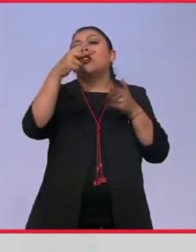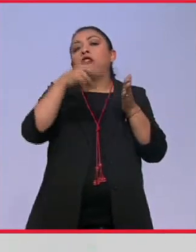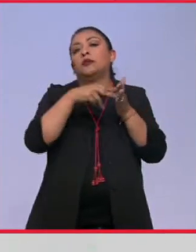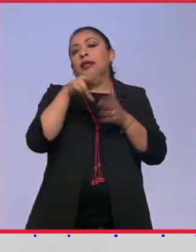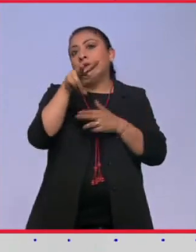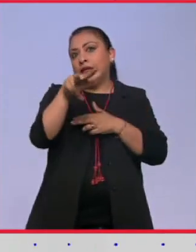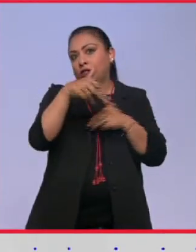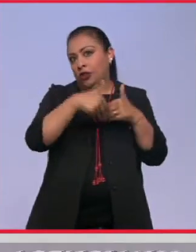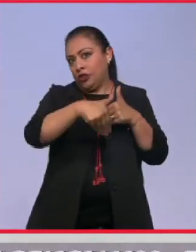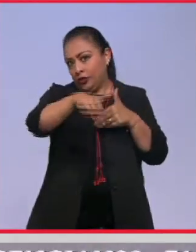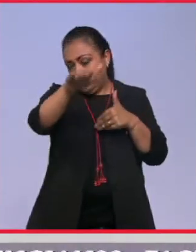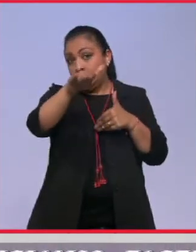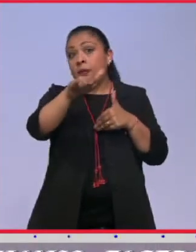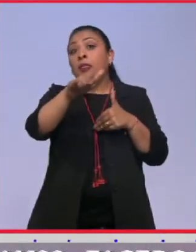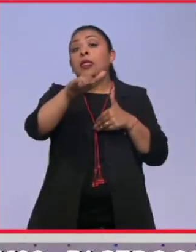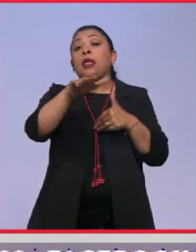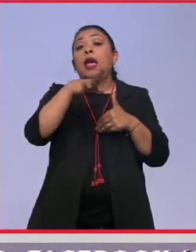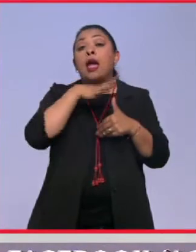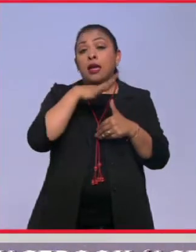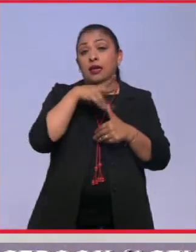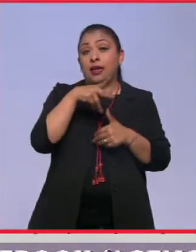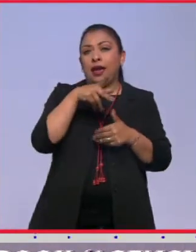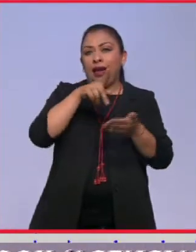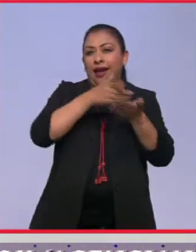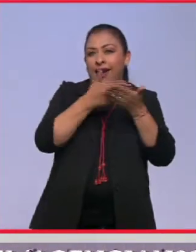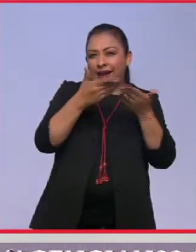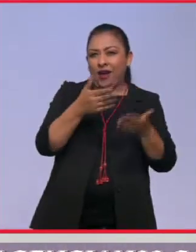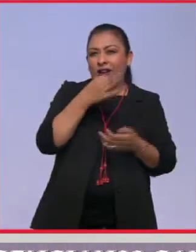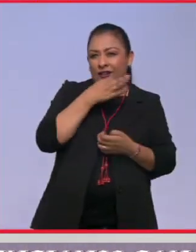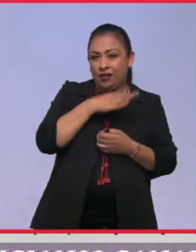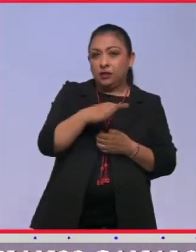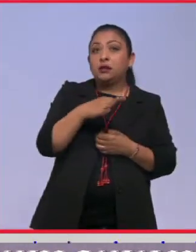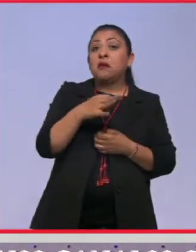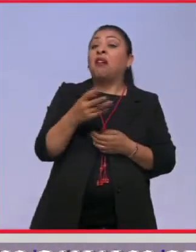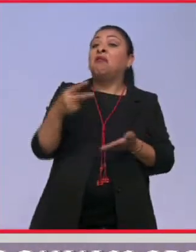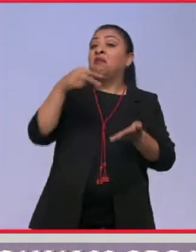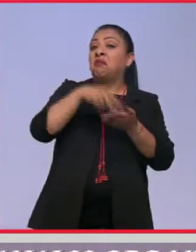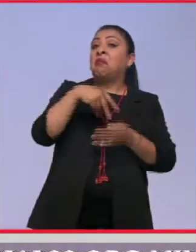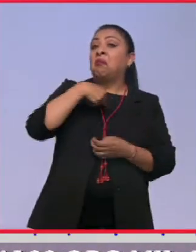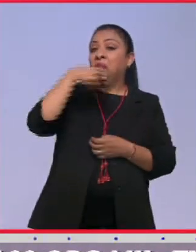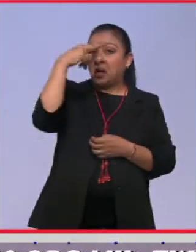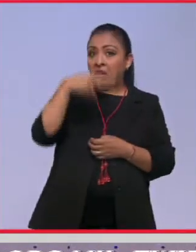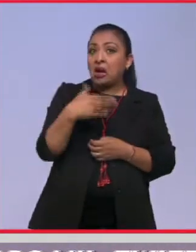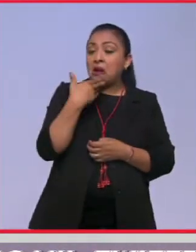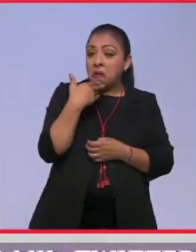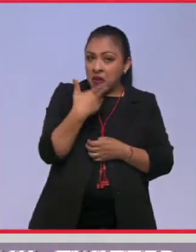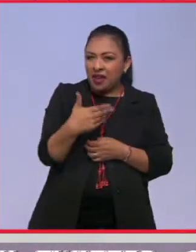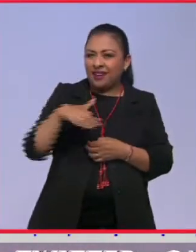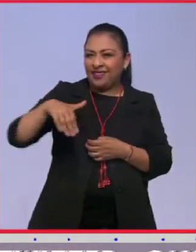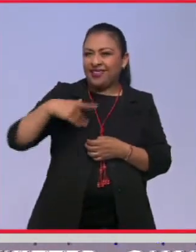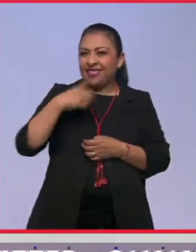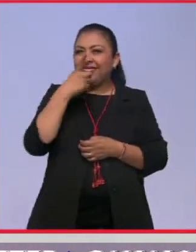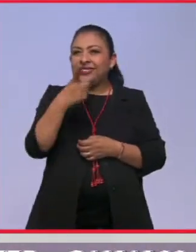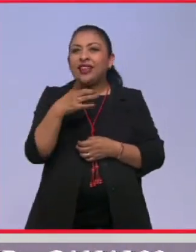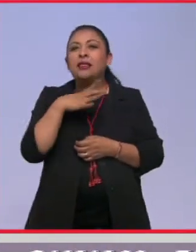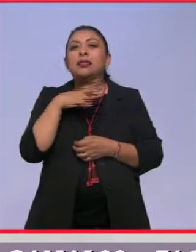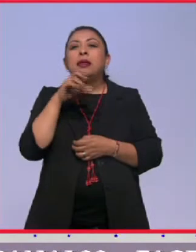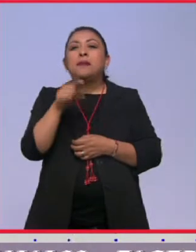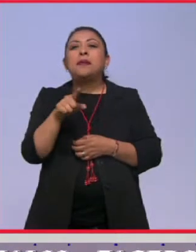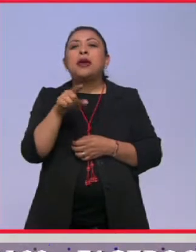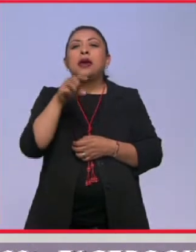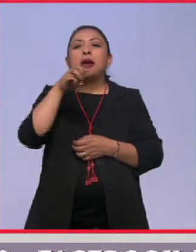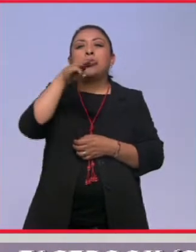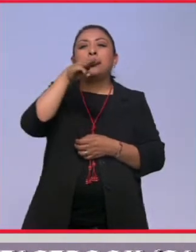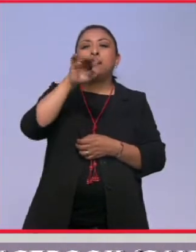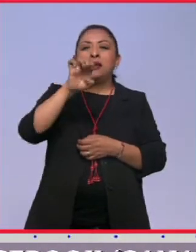la temporada. Justamente en esta edición hay una buena presencia mexicana y además, como ya lo mencionamos ahorita, el movimiento Me Too